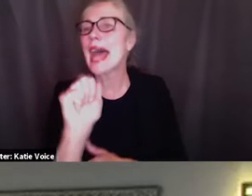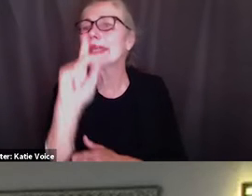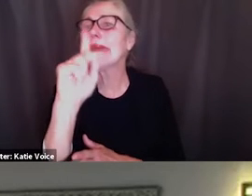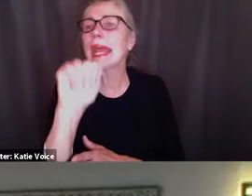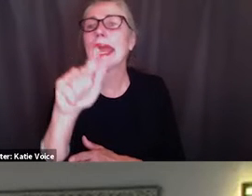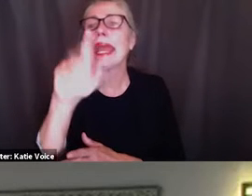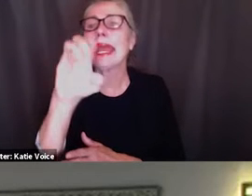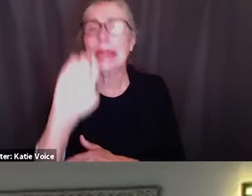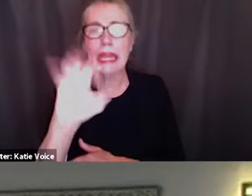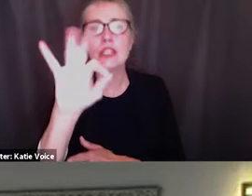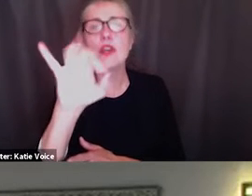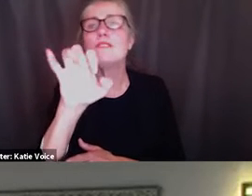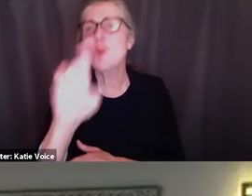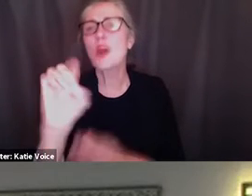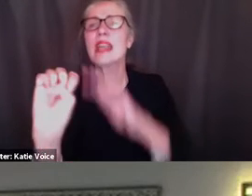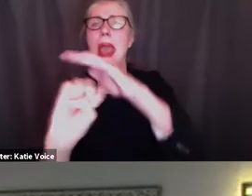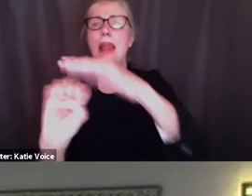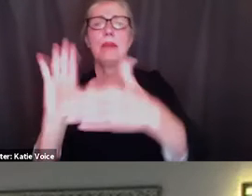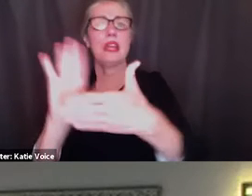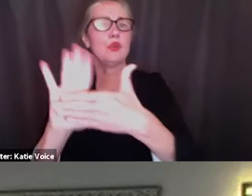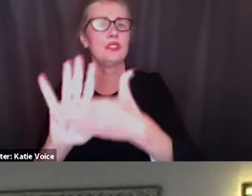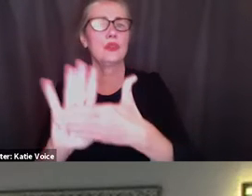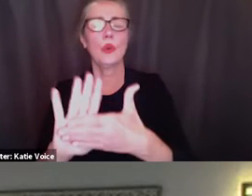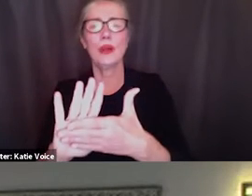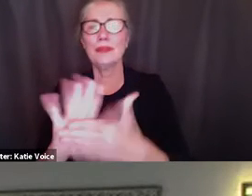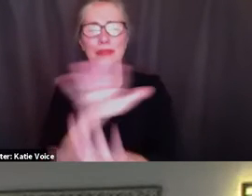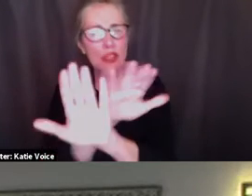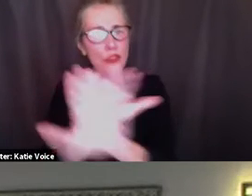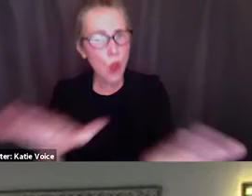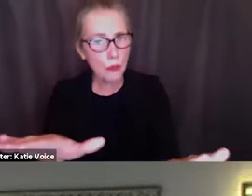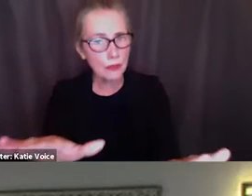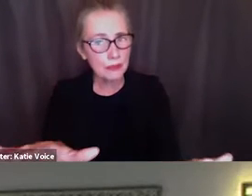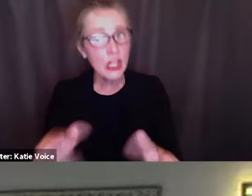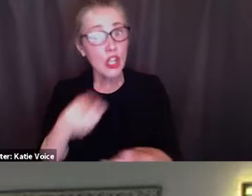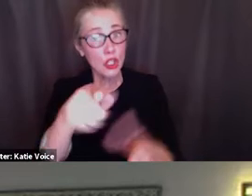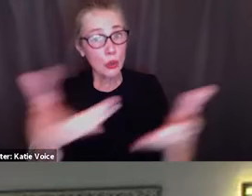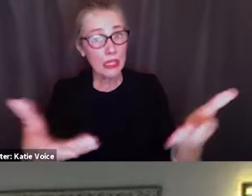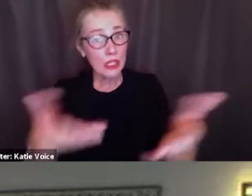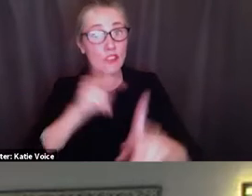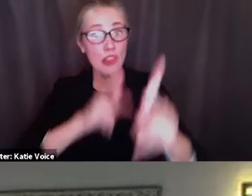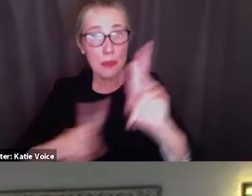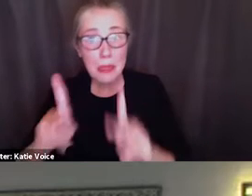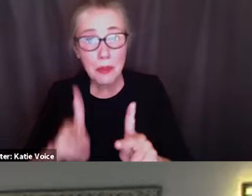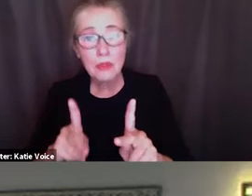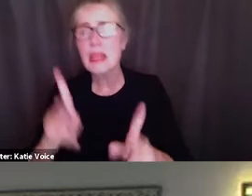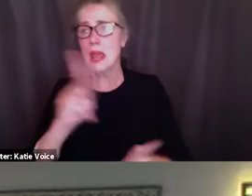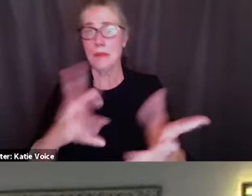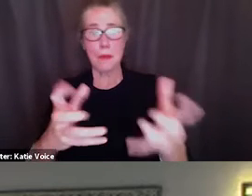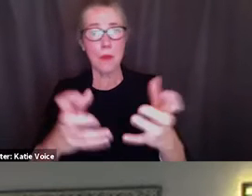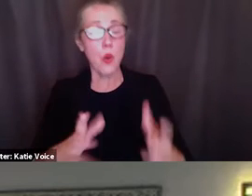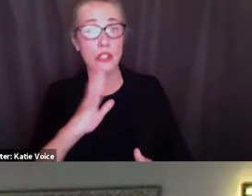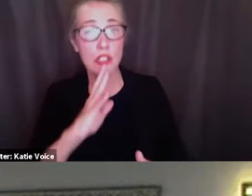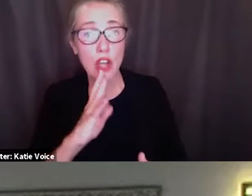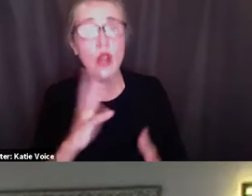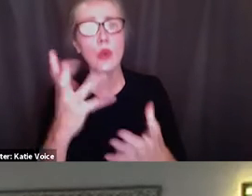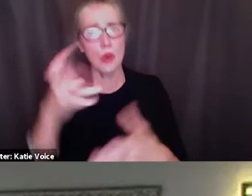escuela primaria Kate Ford. Ustedes están aquí para el pueblo. La gente quiere hablar con ustedes. Queremos estar ahí en la